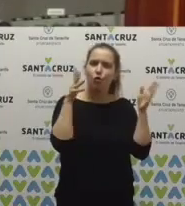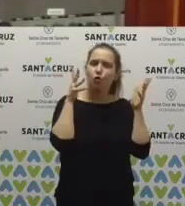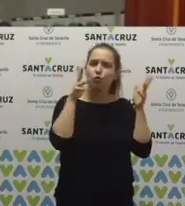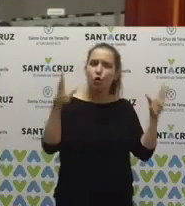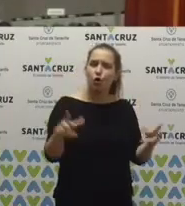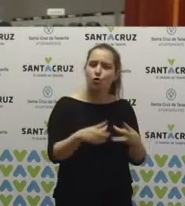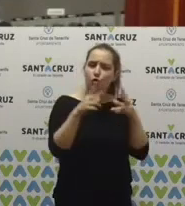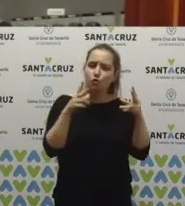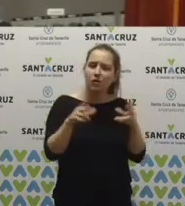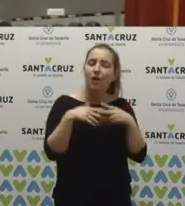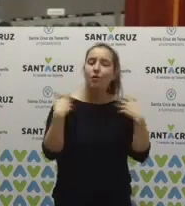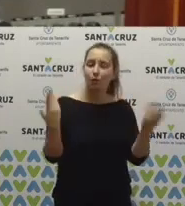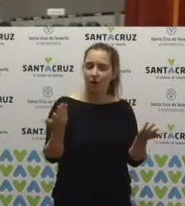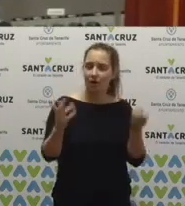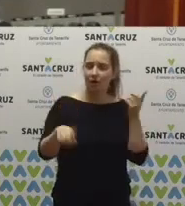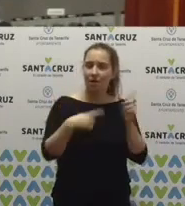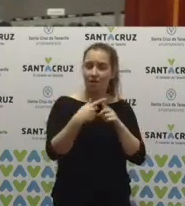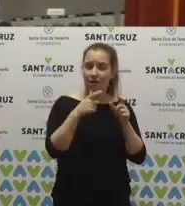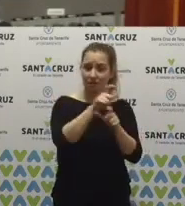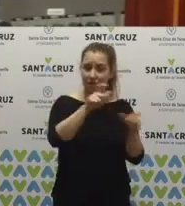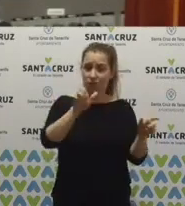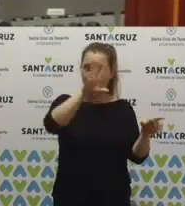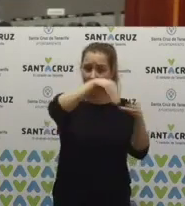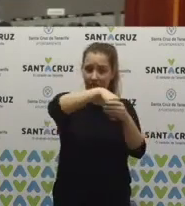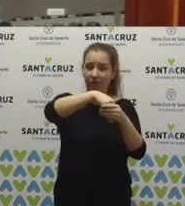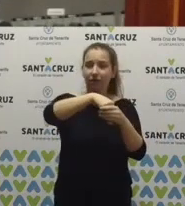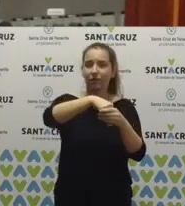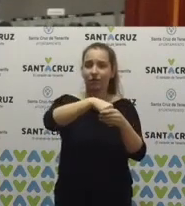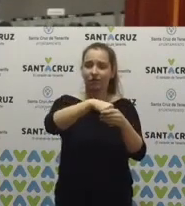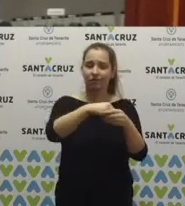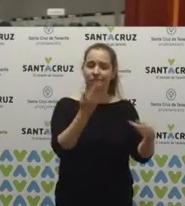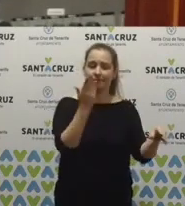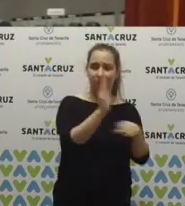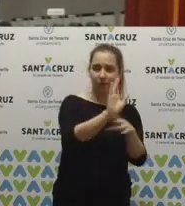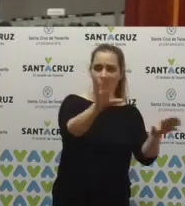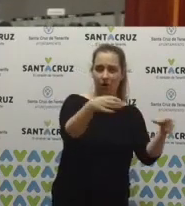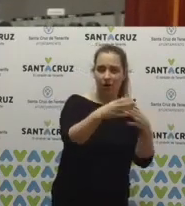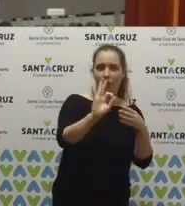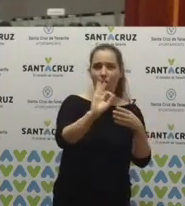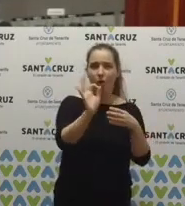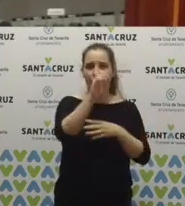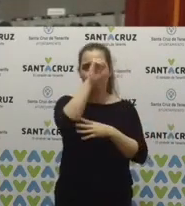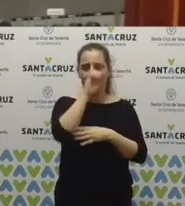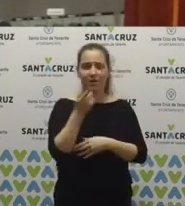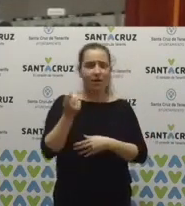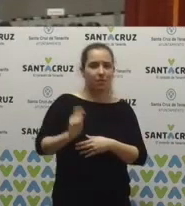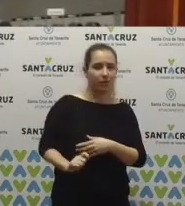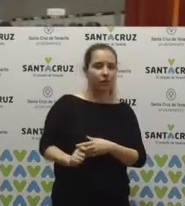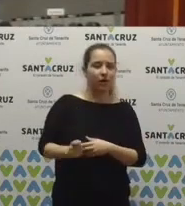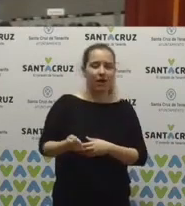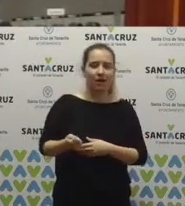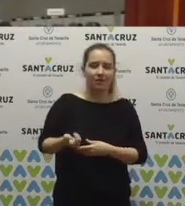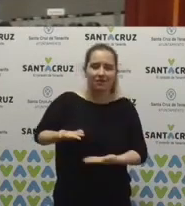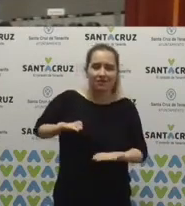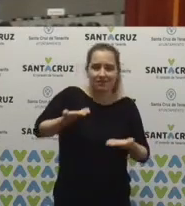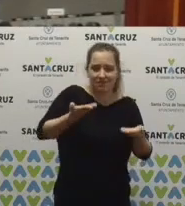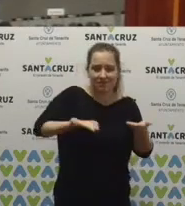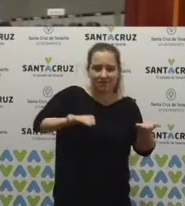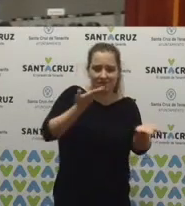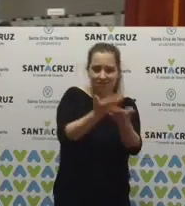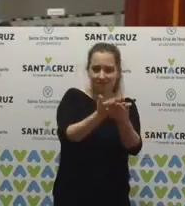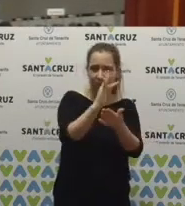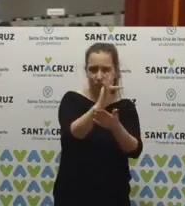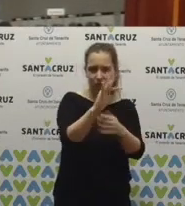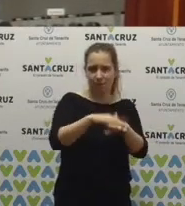sus componentes en principio representan colectivos o tienen perfiles profesionales que pueden aportar a la ciudad en ese